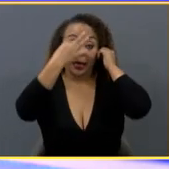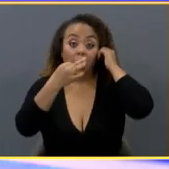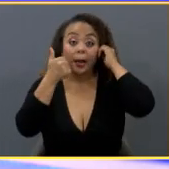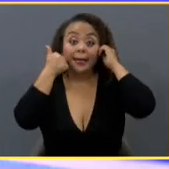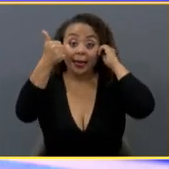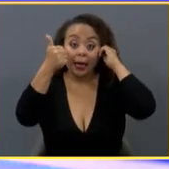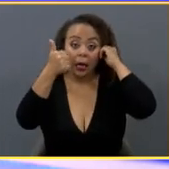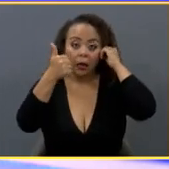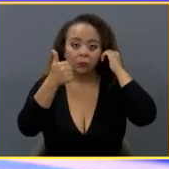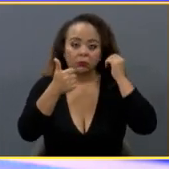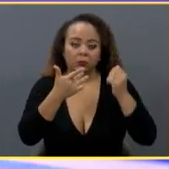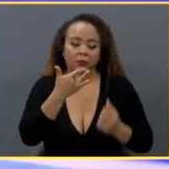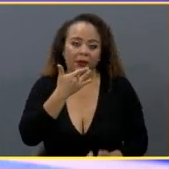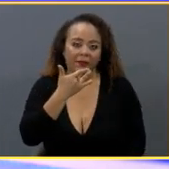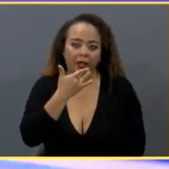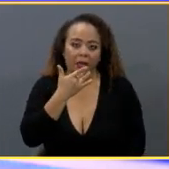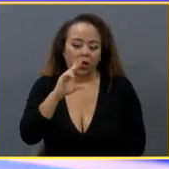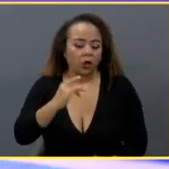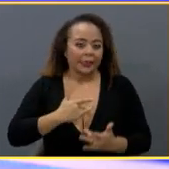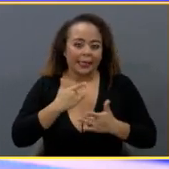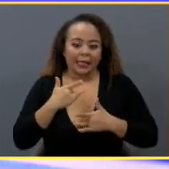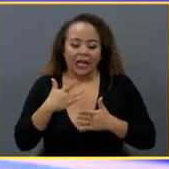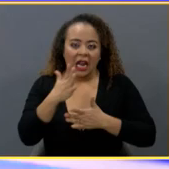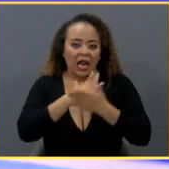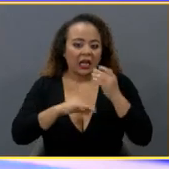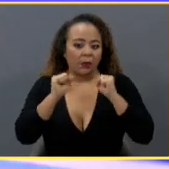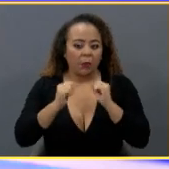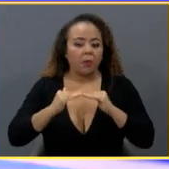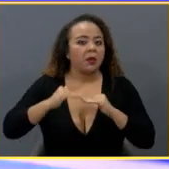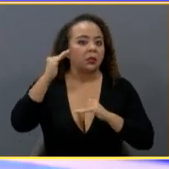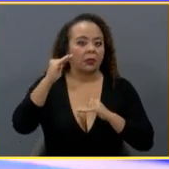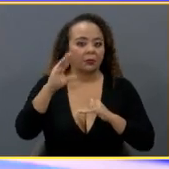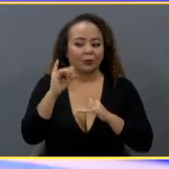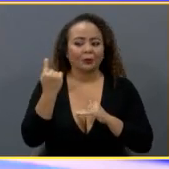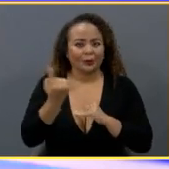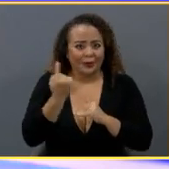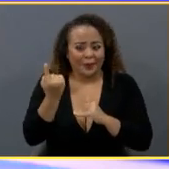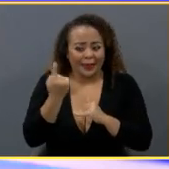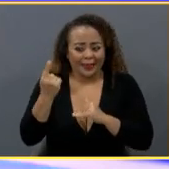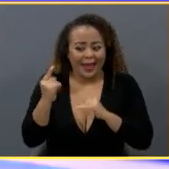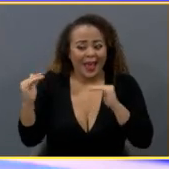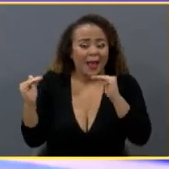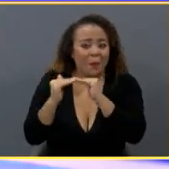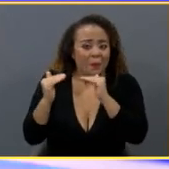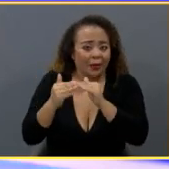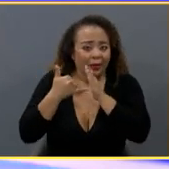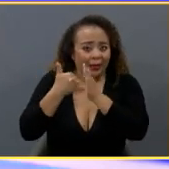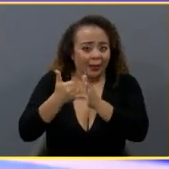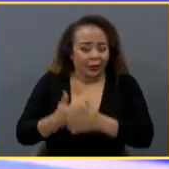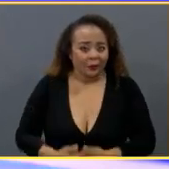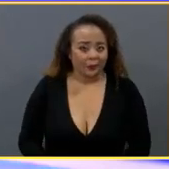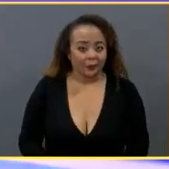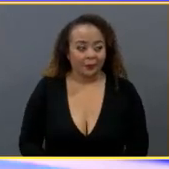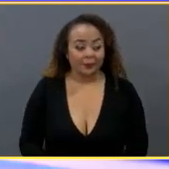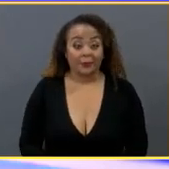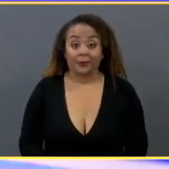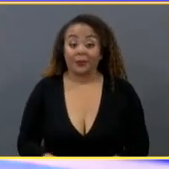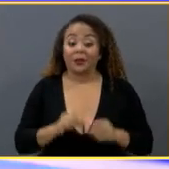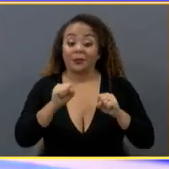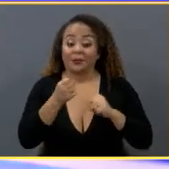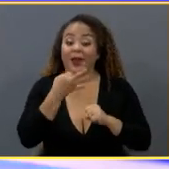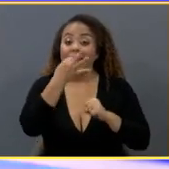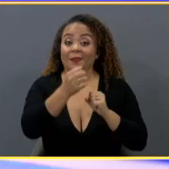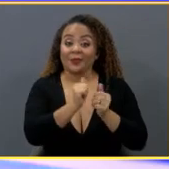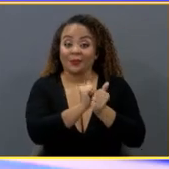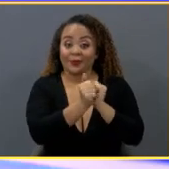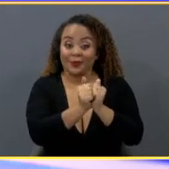prefiere no sentir que alguien le pueda sobrepasar. No solo es el hecho de que le dieron el empate en títulos, es la gran posibilidad de que en el próximo